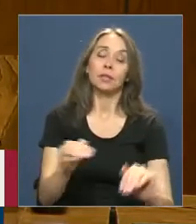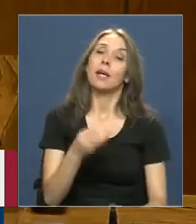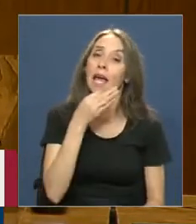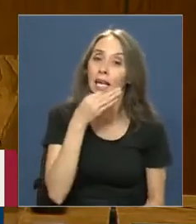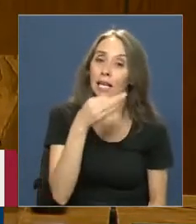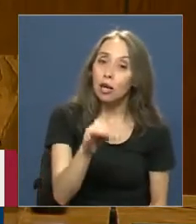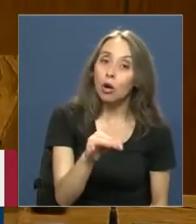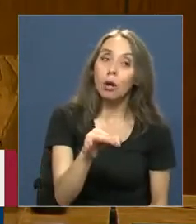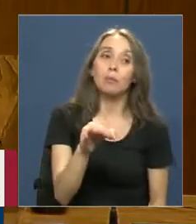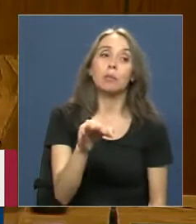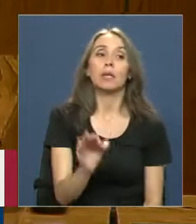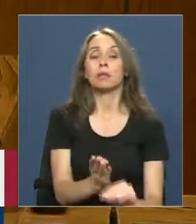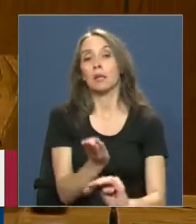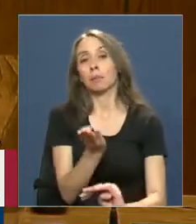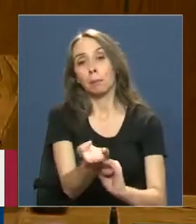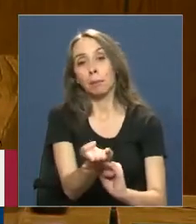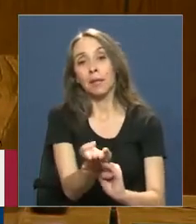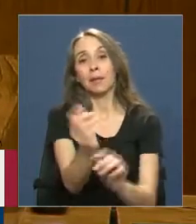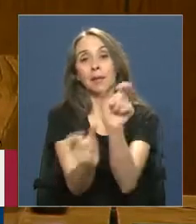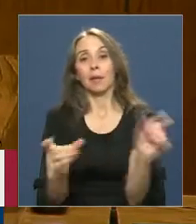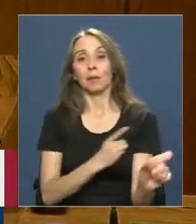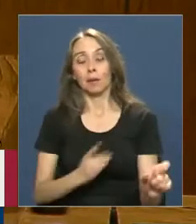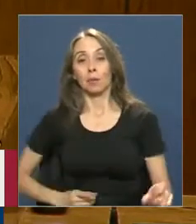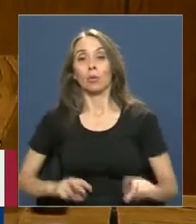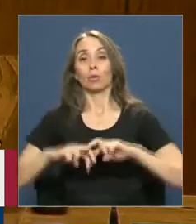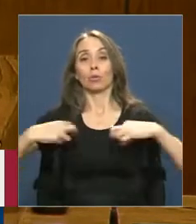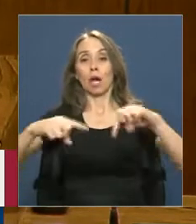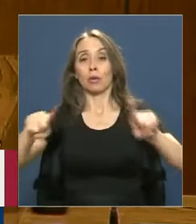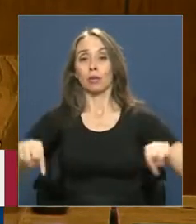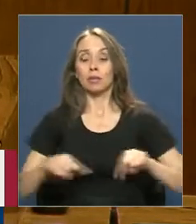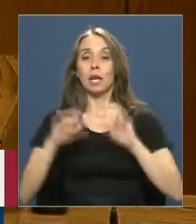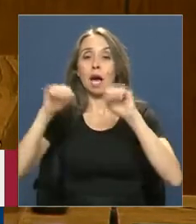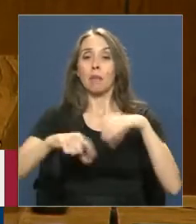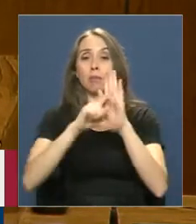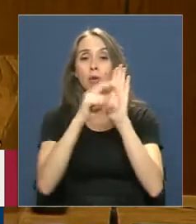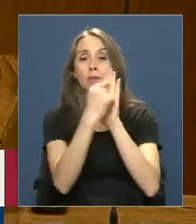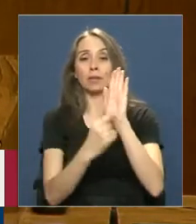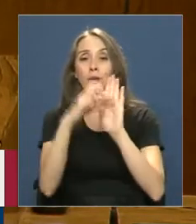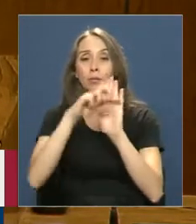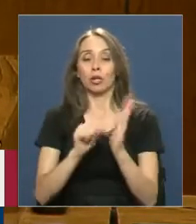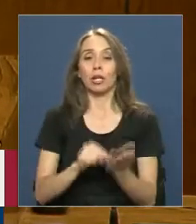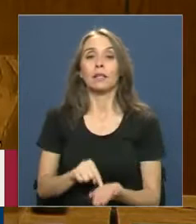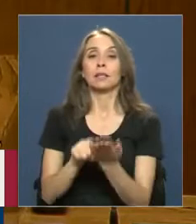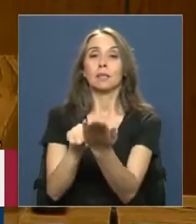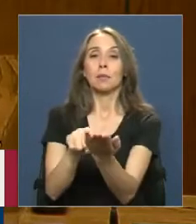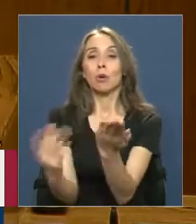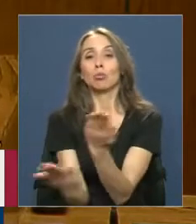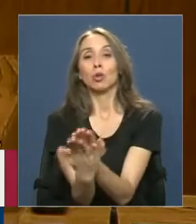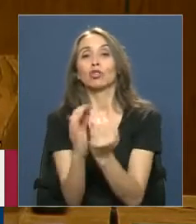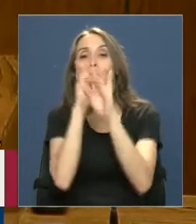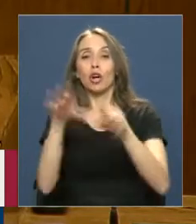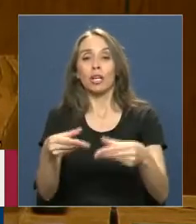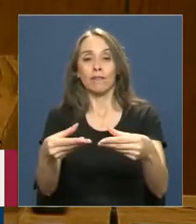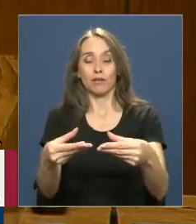recomienda, solicita a la sala aprobar el texto del proyecto de ley propuesto en este informe. Es